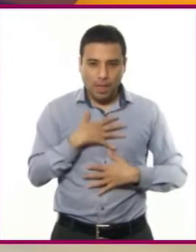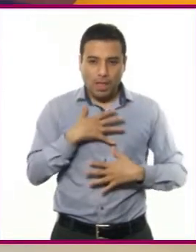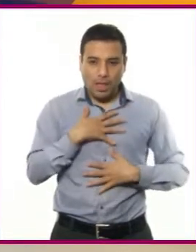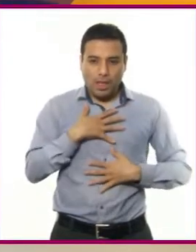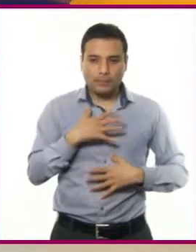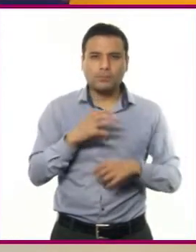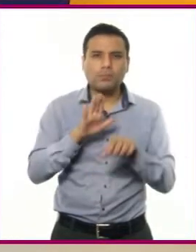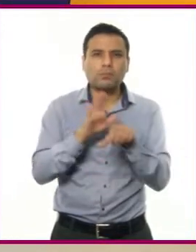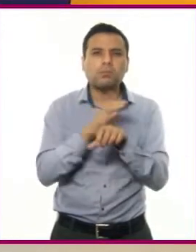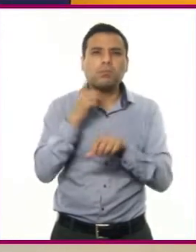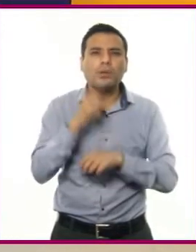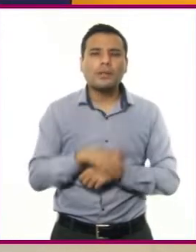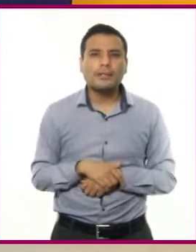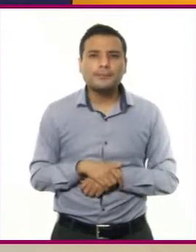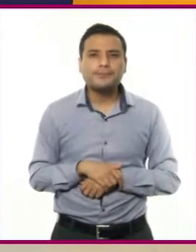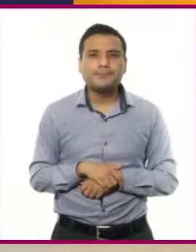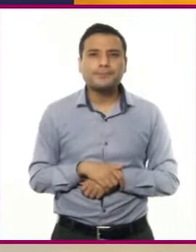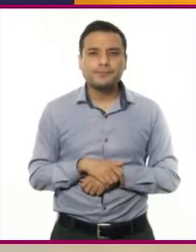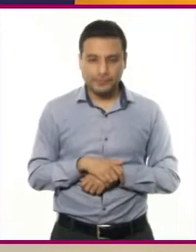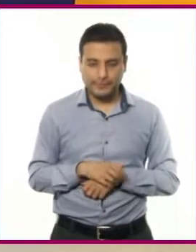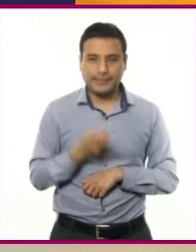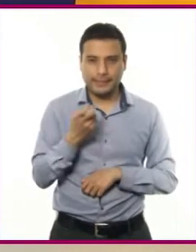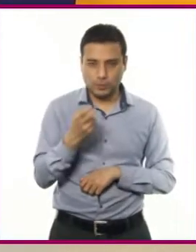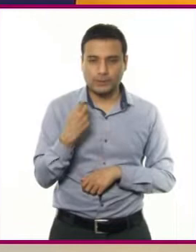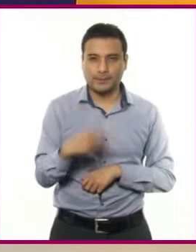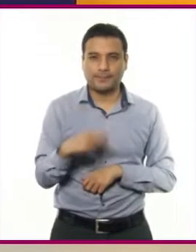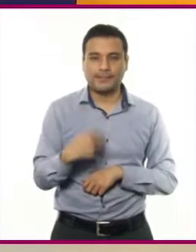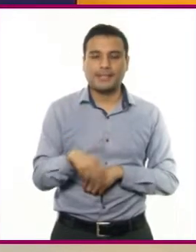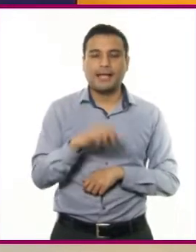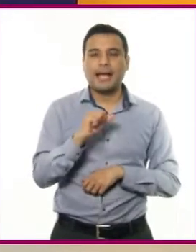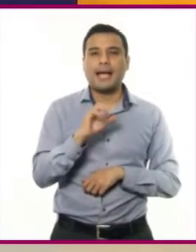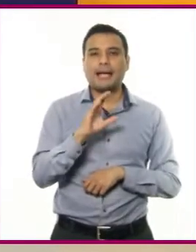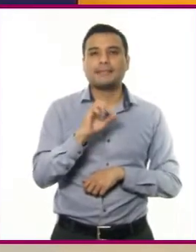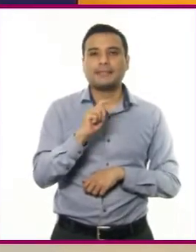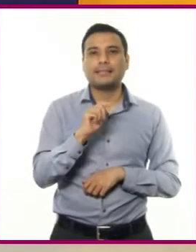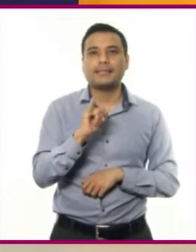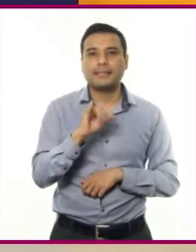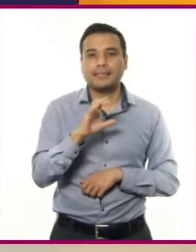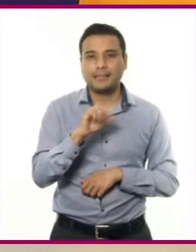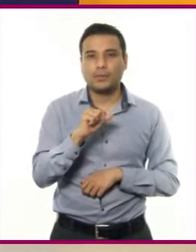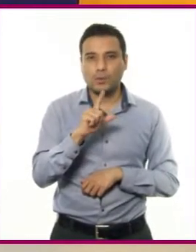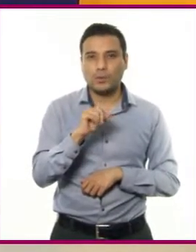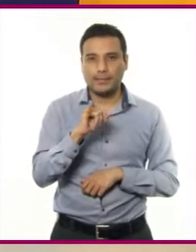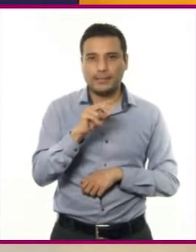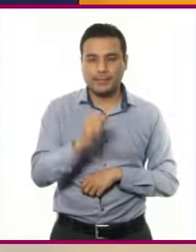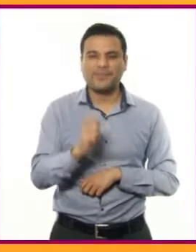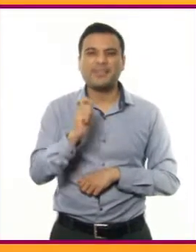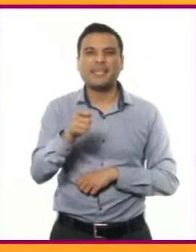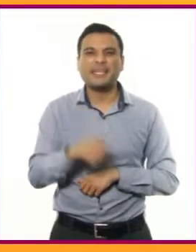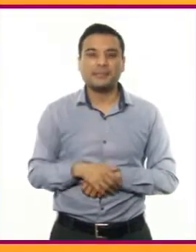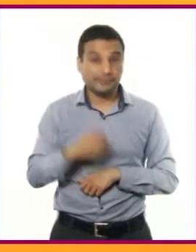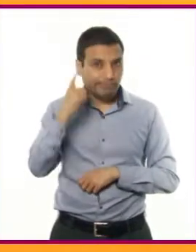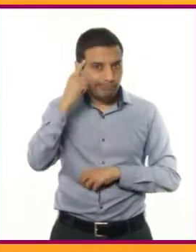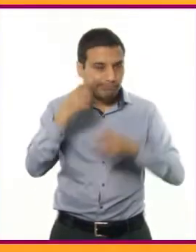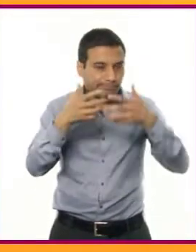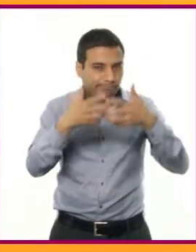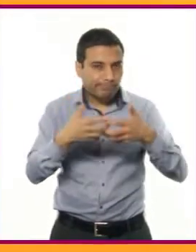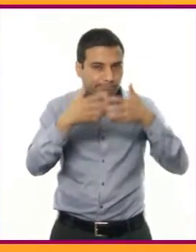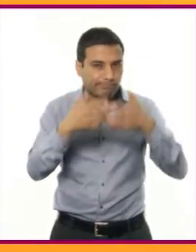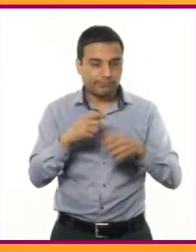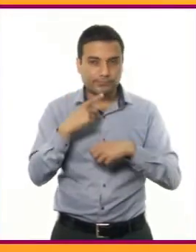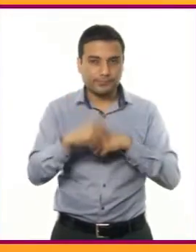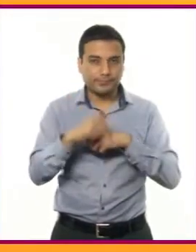llamada acetilcolina, que interviene en la región límbica del cerebro.